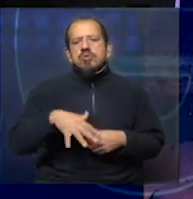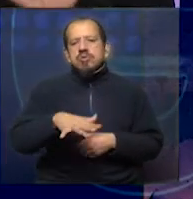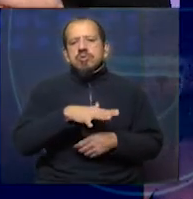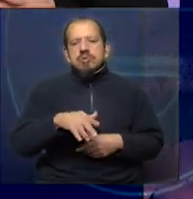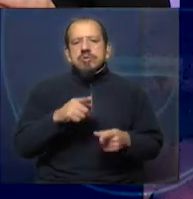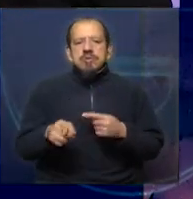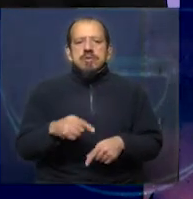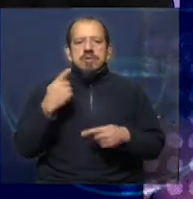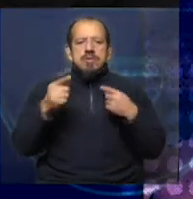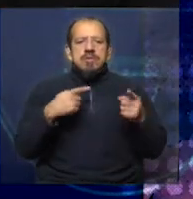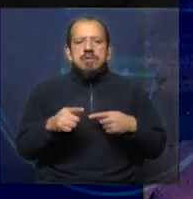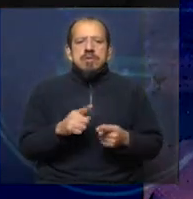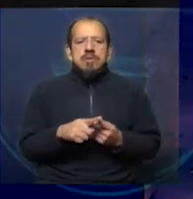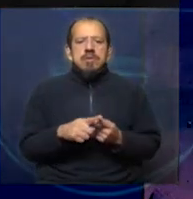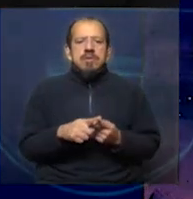desde distintos lugares.